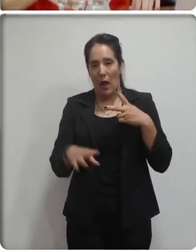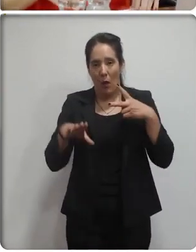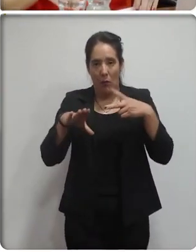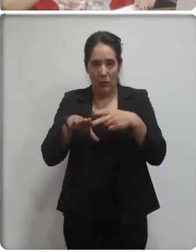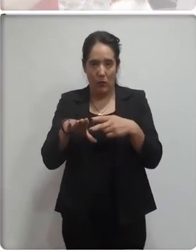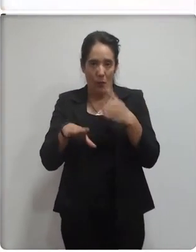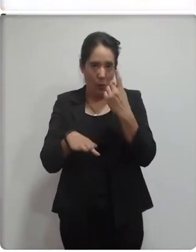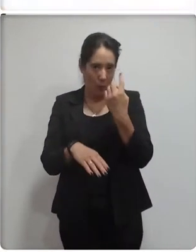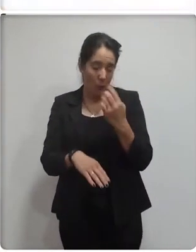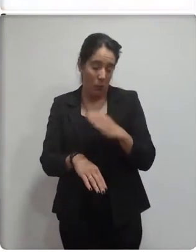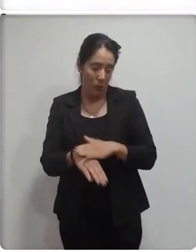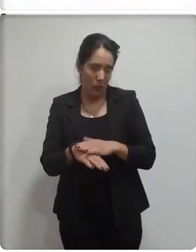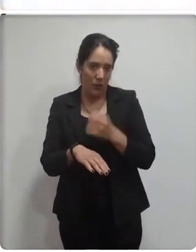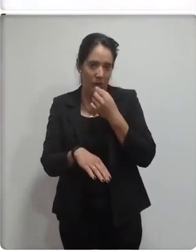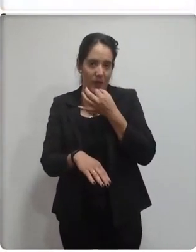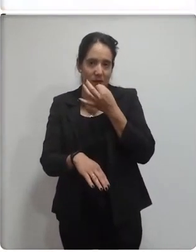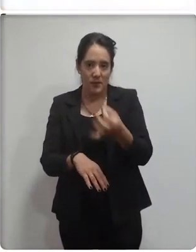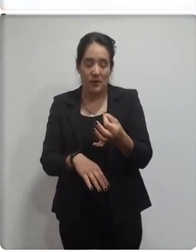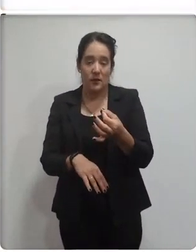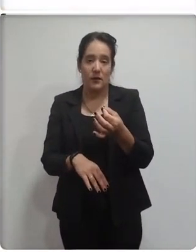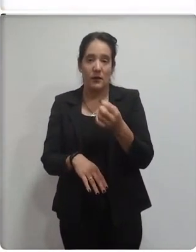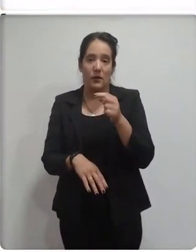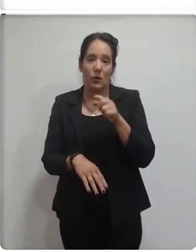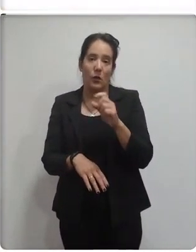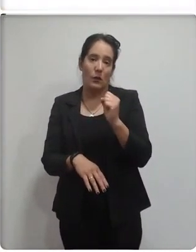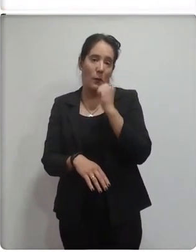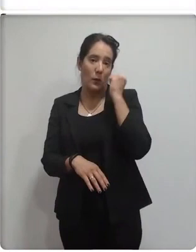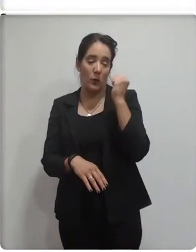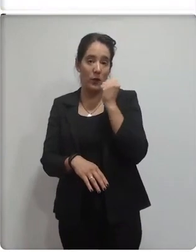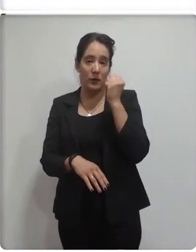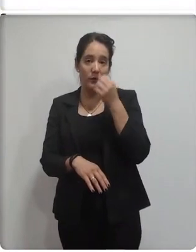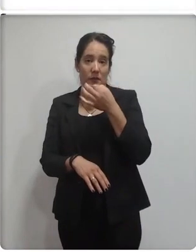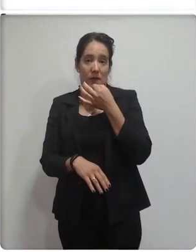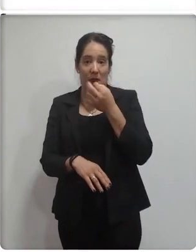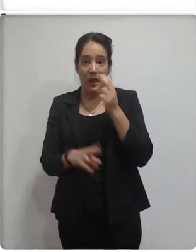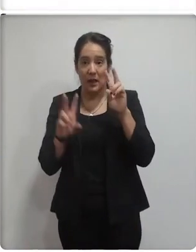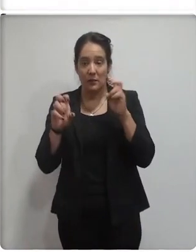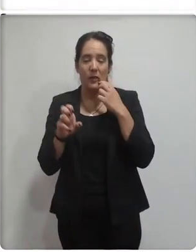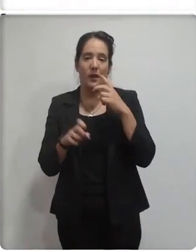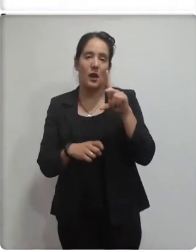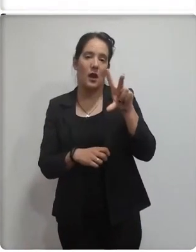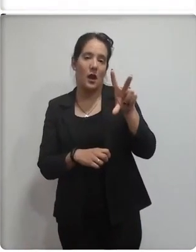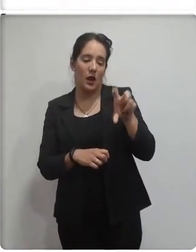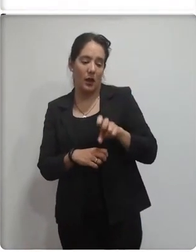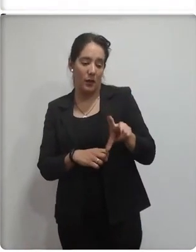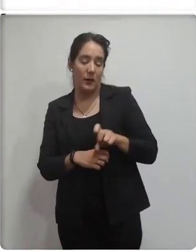momento para recalcar un aspecto que mencionó recién Ana, y es el tema del financiamiento.